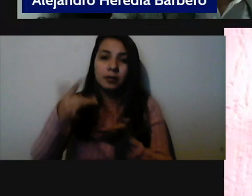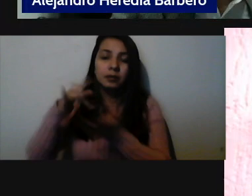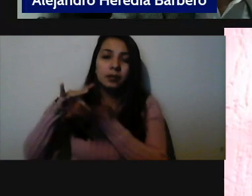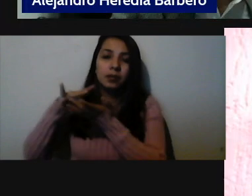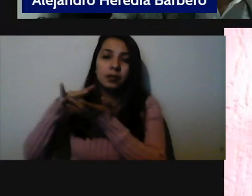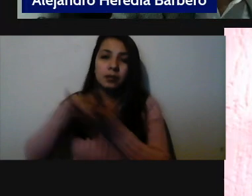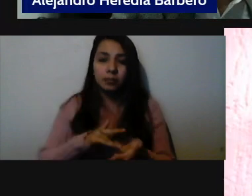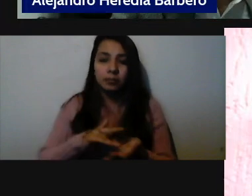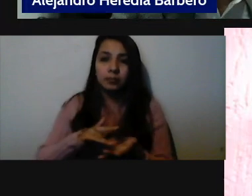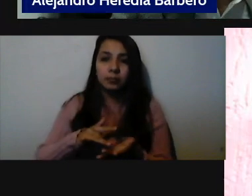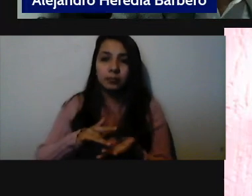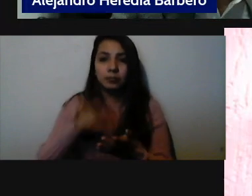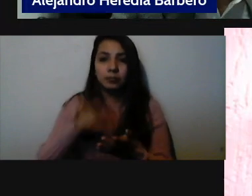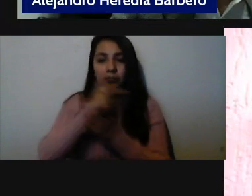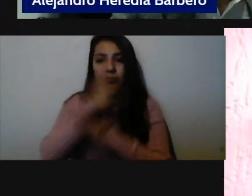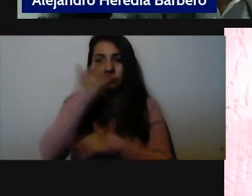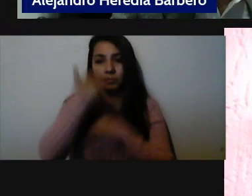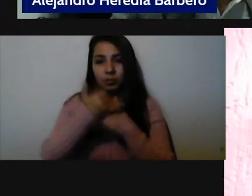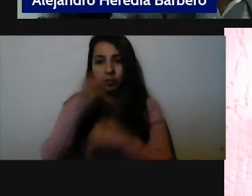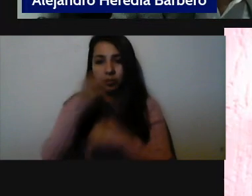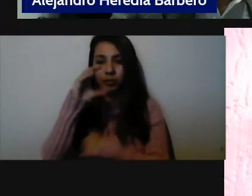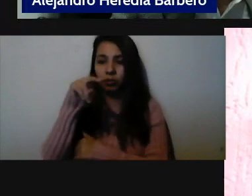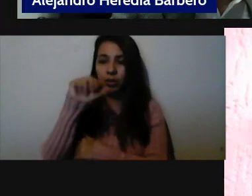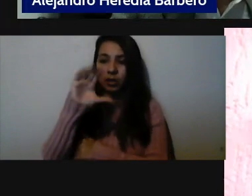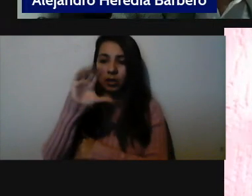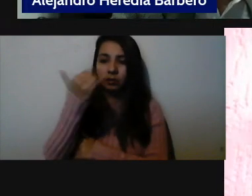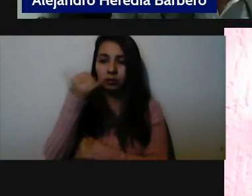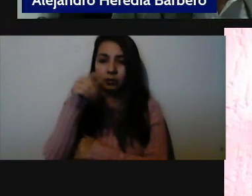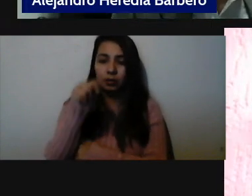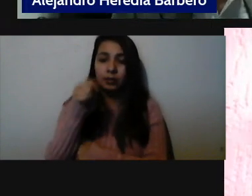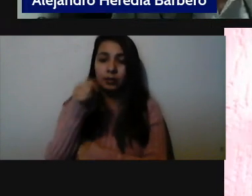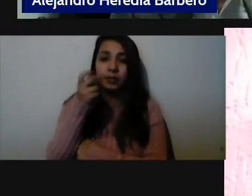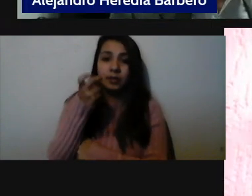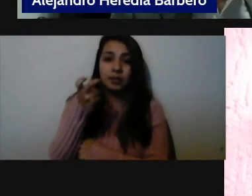nuevo conocimiento. También gracias al apoyo